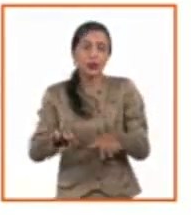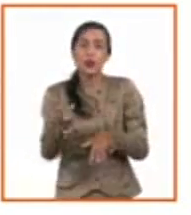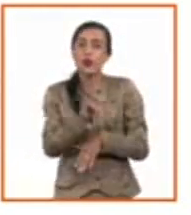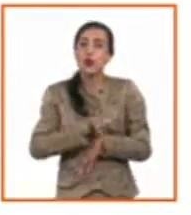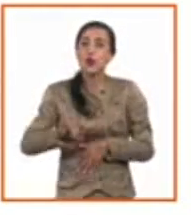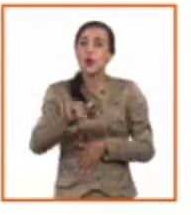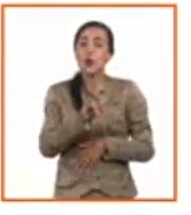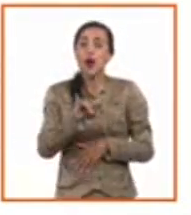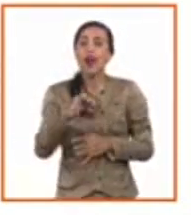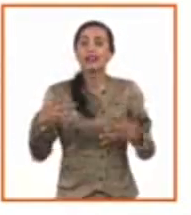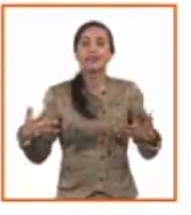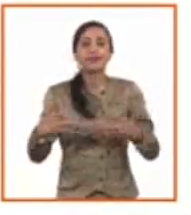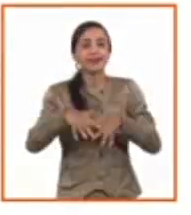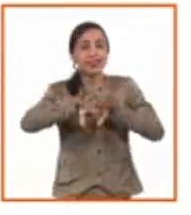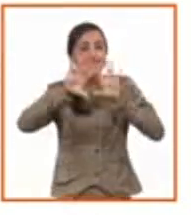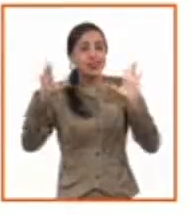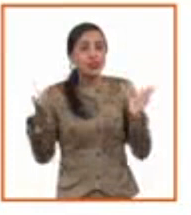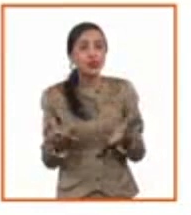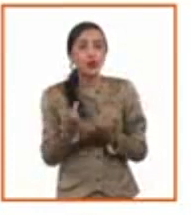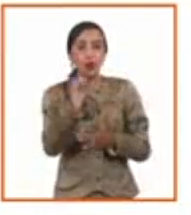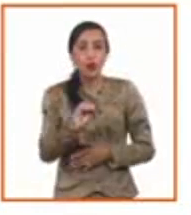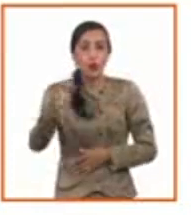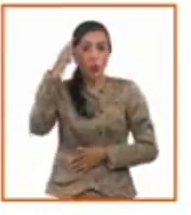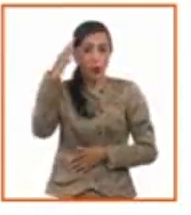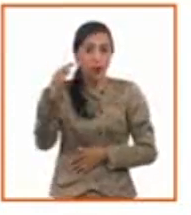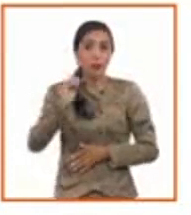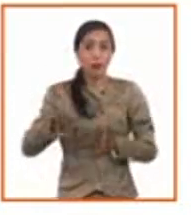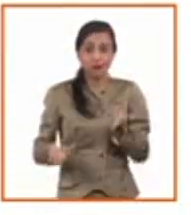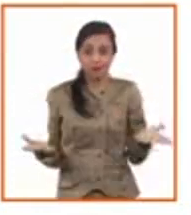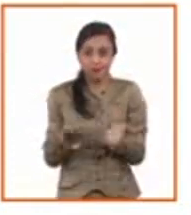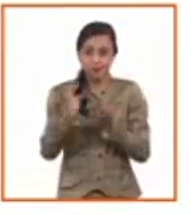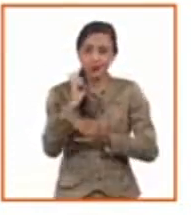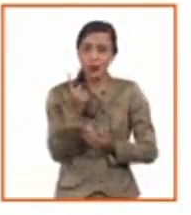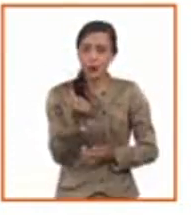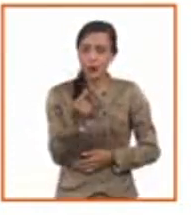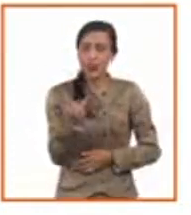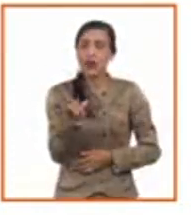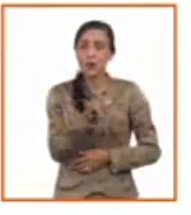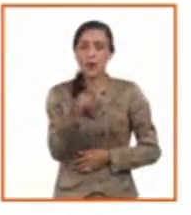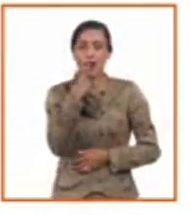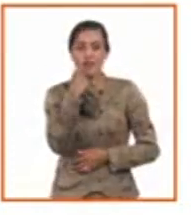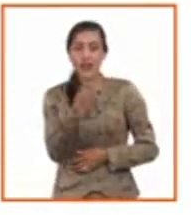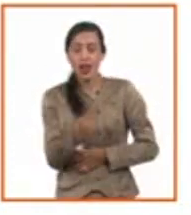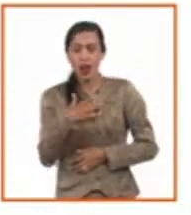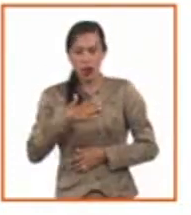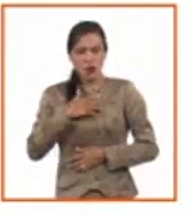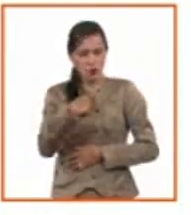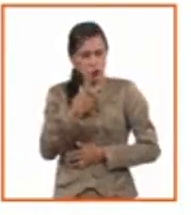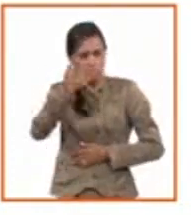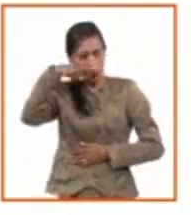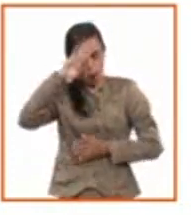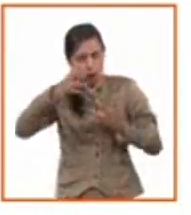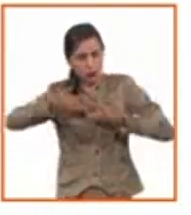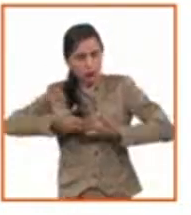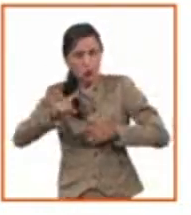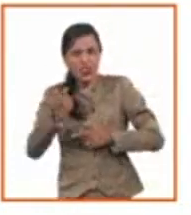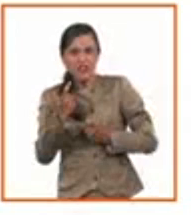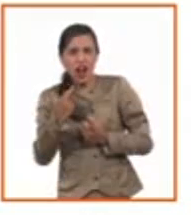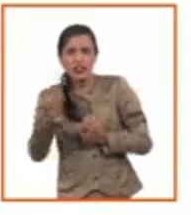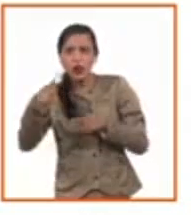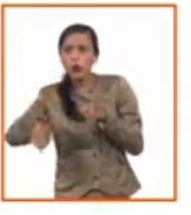de la integración armónica de todos los actores económicos en función de tener un impacto en la sustitución de importaciones